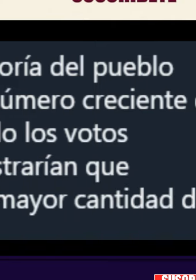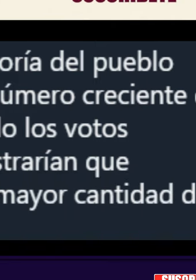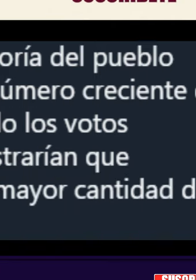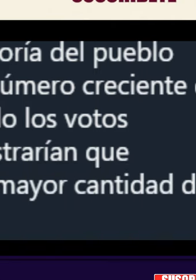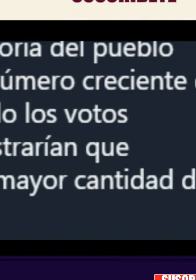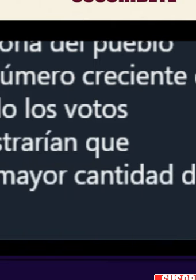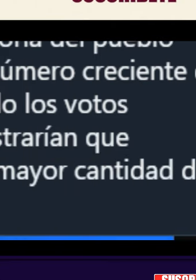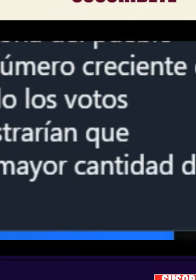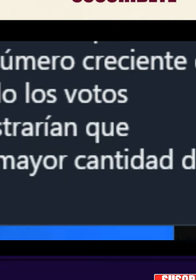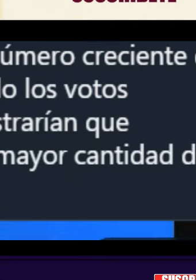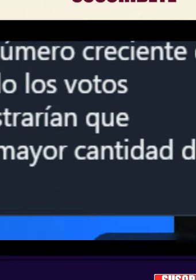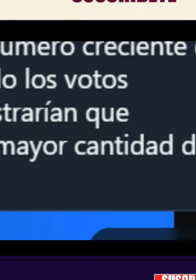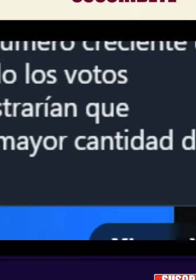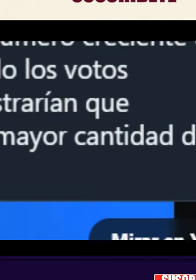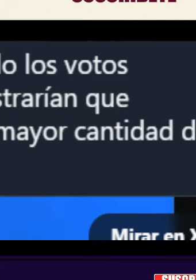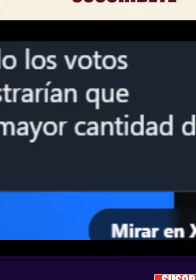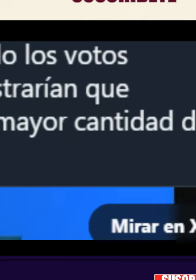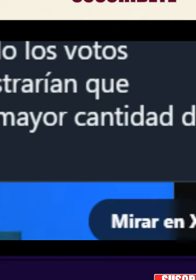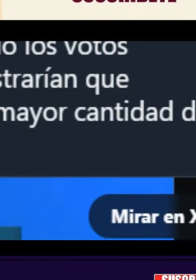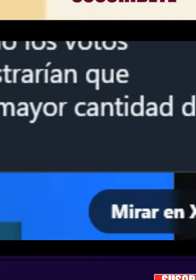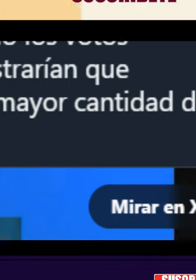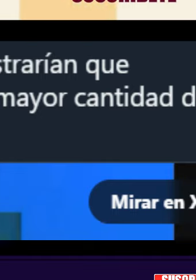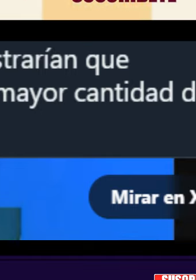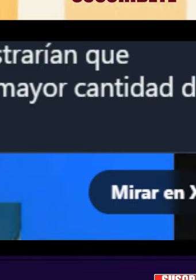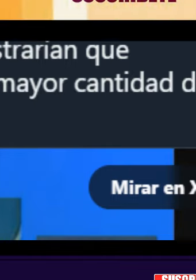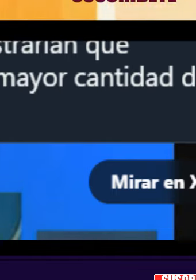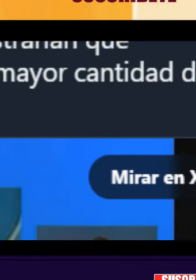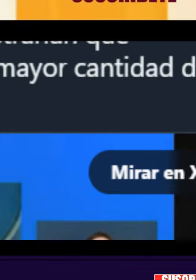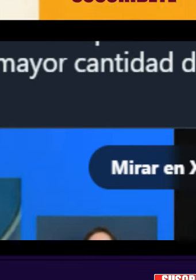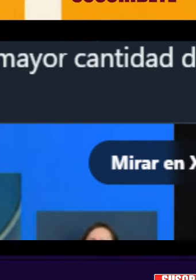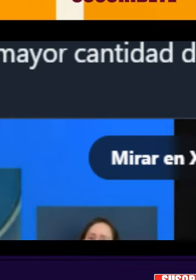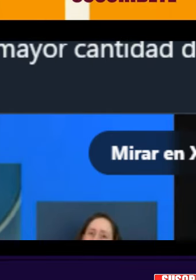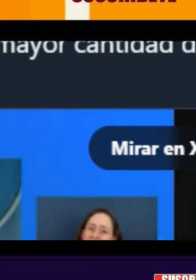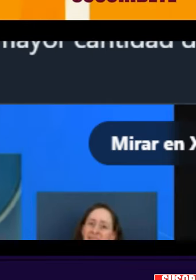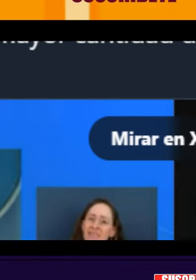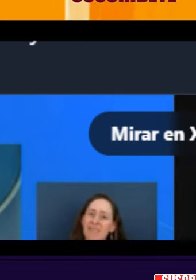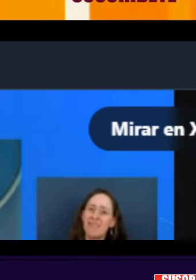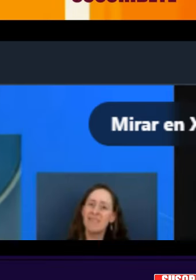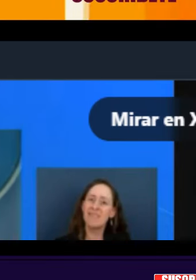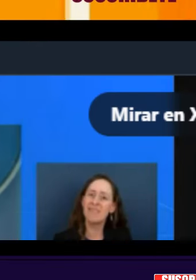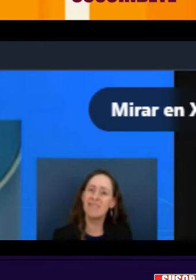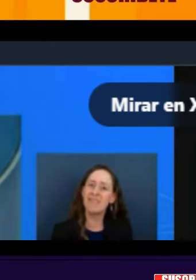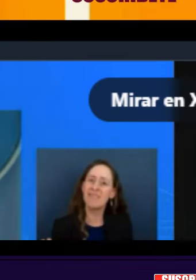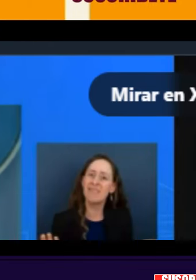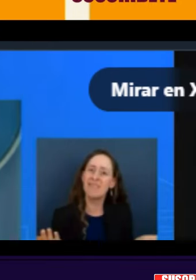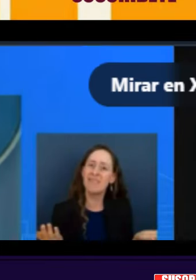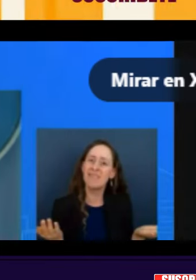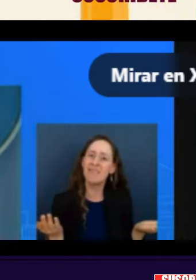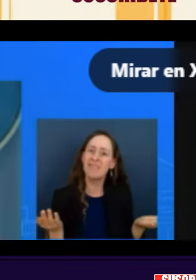al 51,2%, y vencer a Edmundo González. Tras varios días de